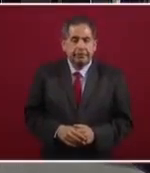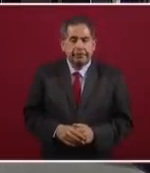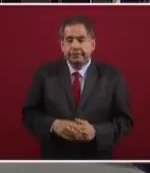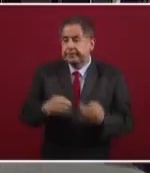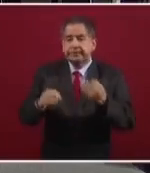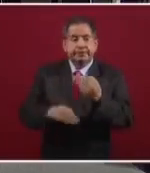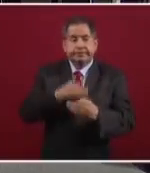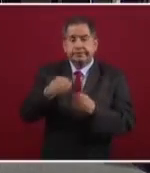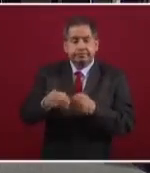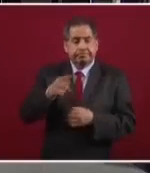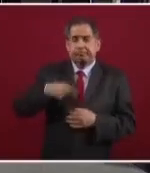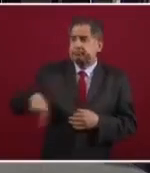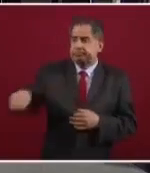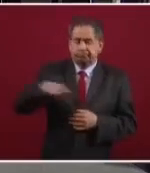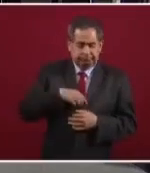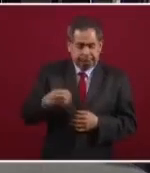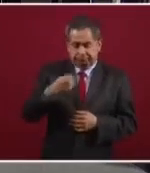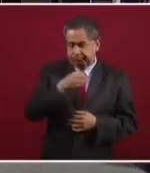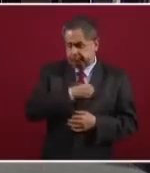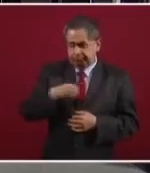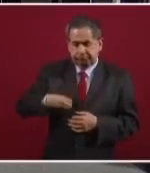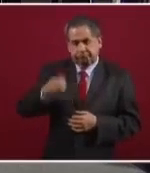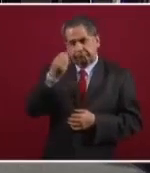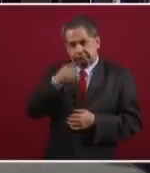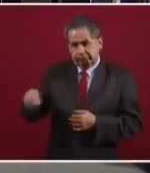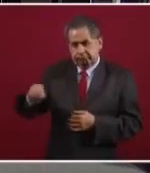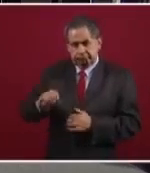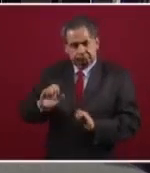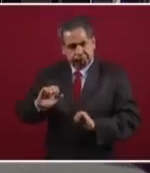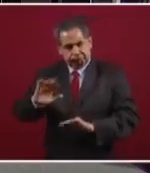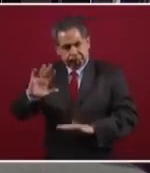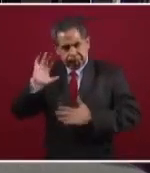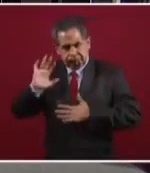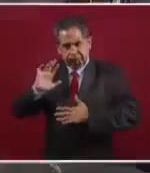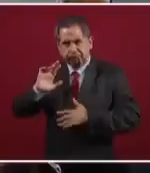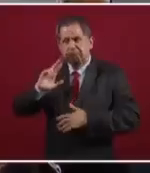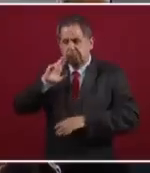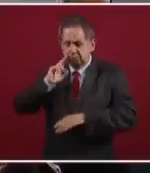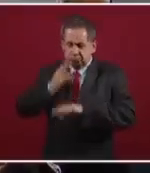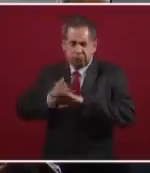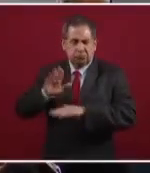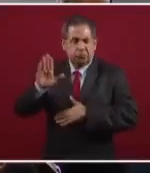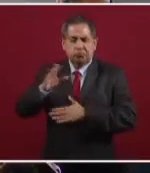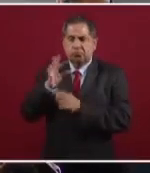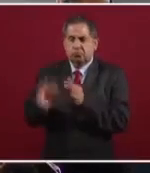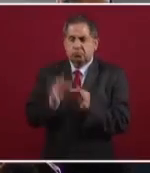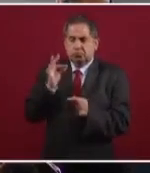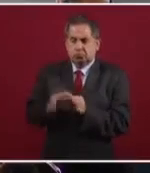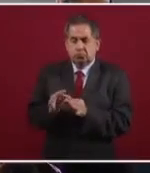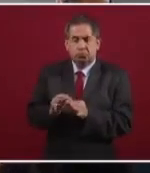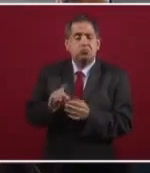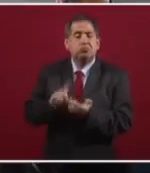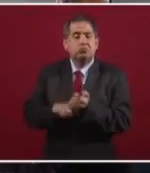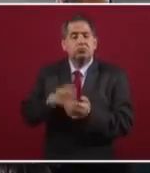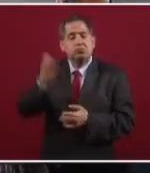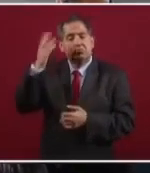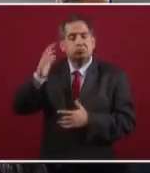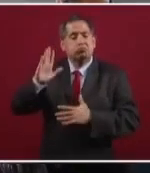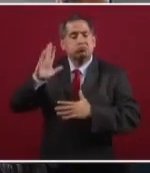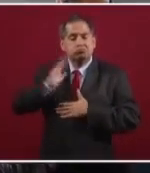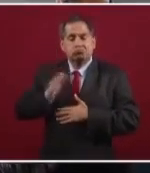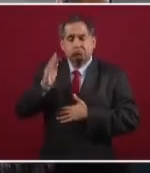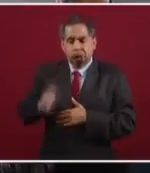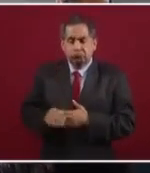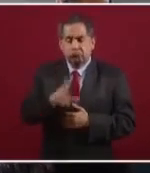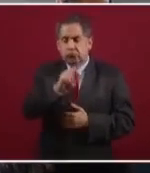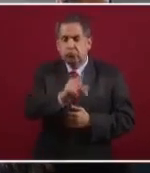Todos estamos obligados a honrar nuestra palabra y cumplir el compromiso de